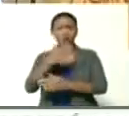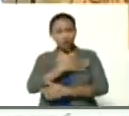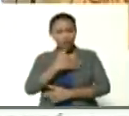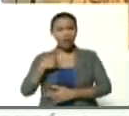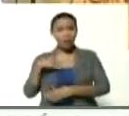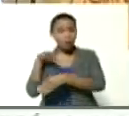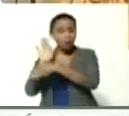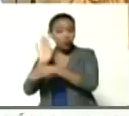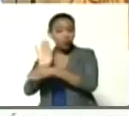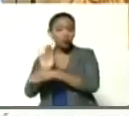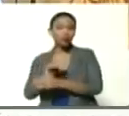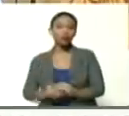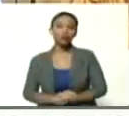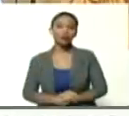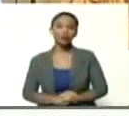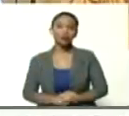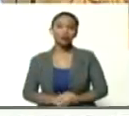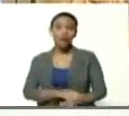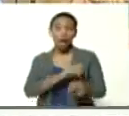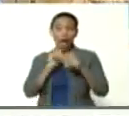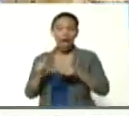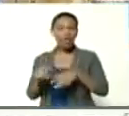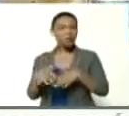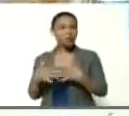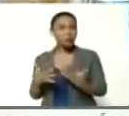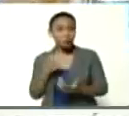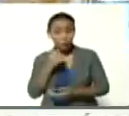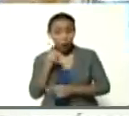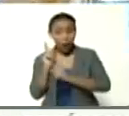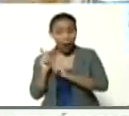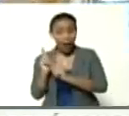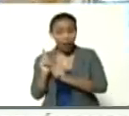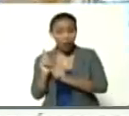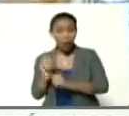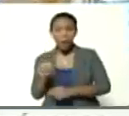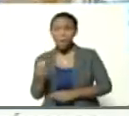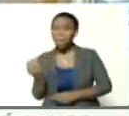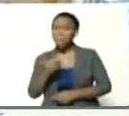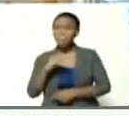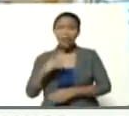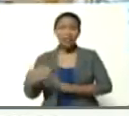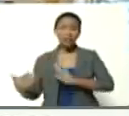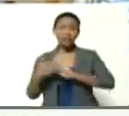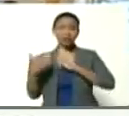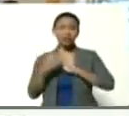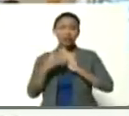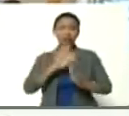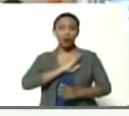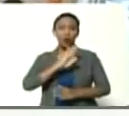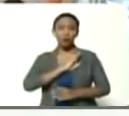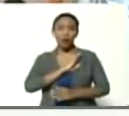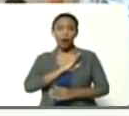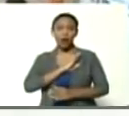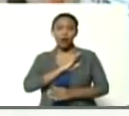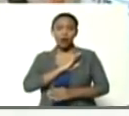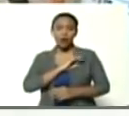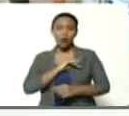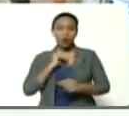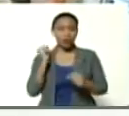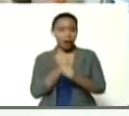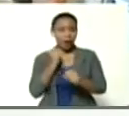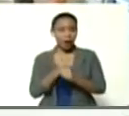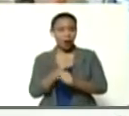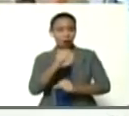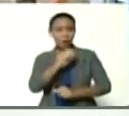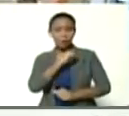los protegemos. A ellos, bueno, dado que son los más afectados, los cuentapropistas, le estamos dando